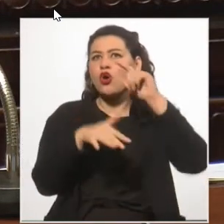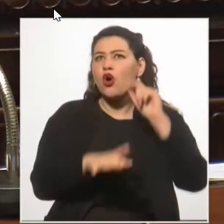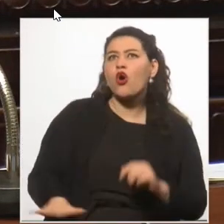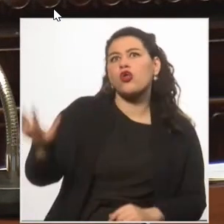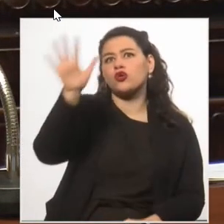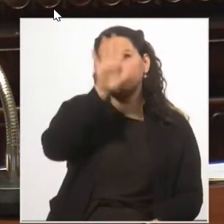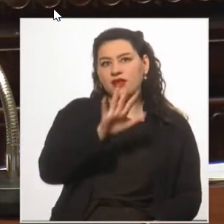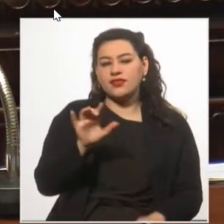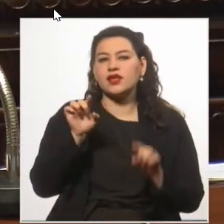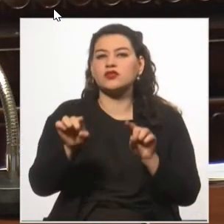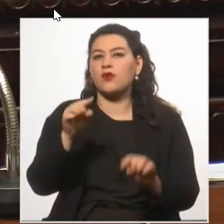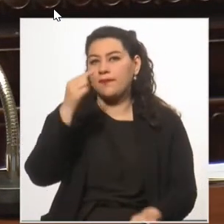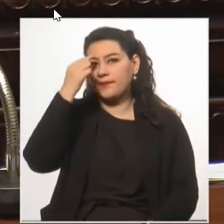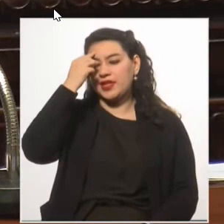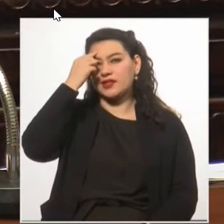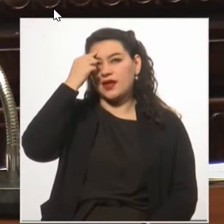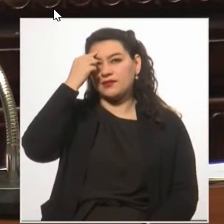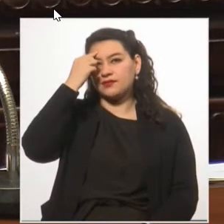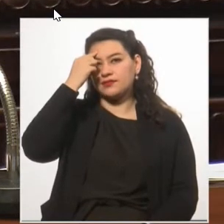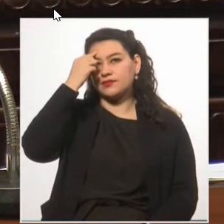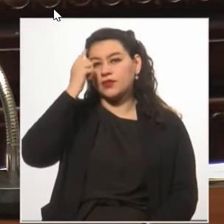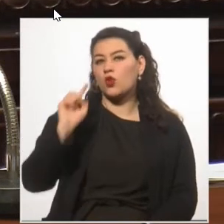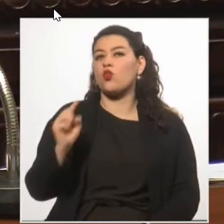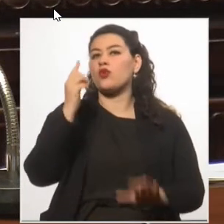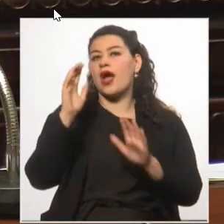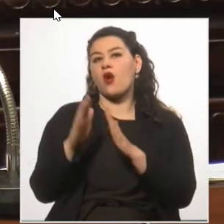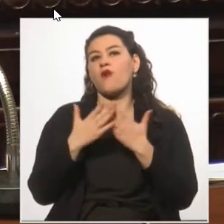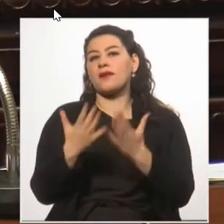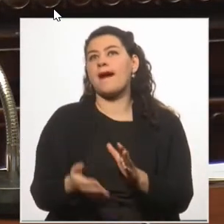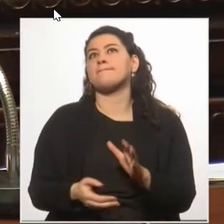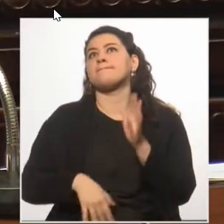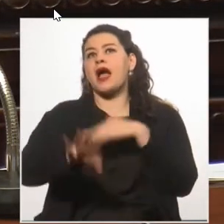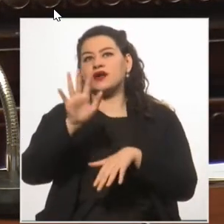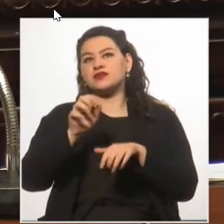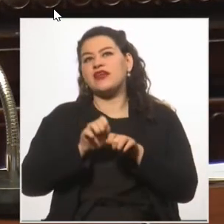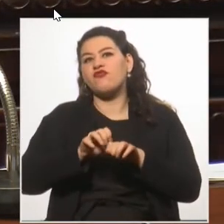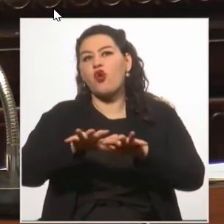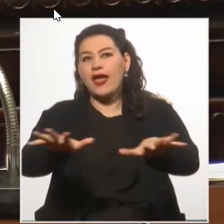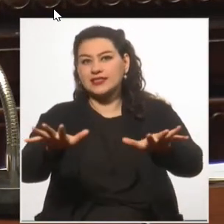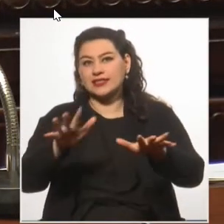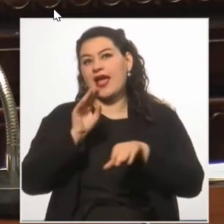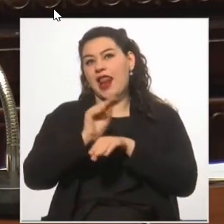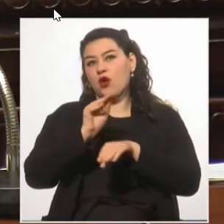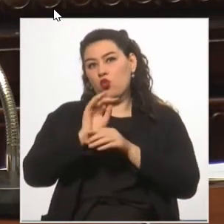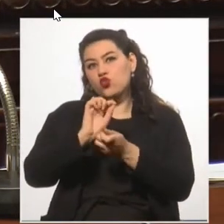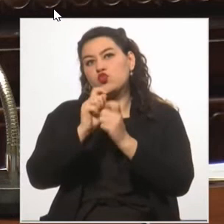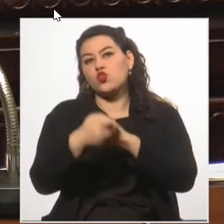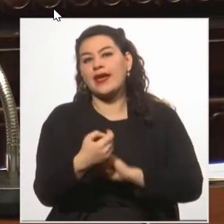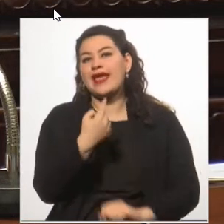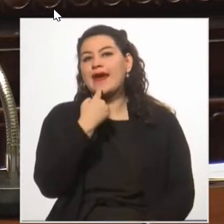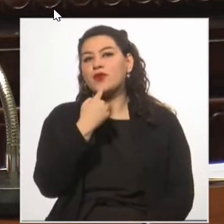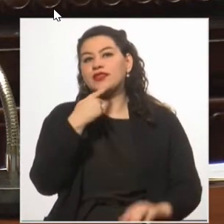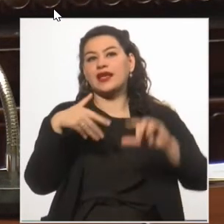continental y es considerada como una de las obras de mayor influencia en el campo de la cultura y la